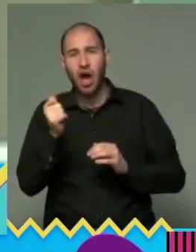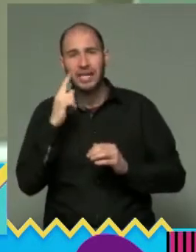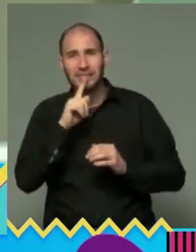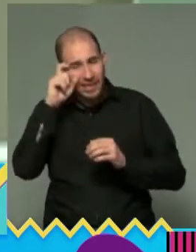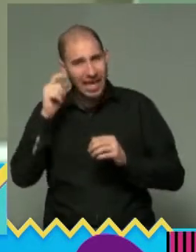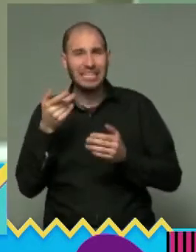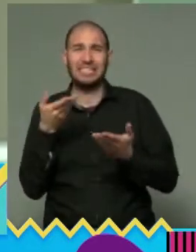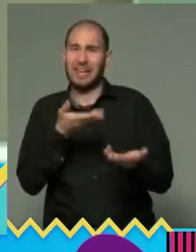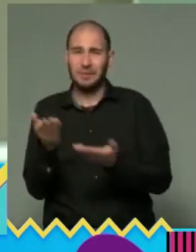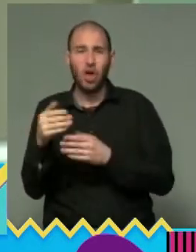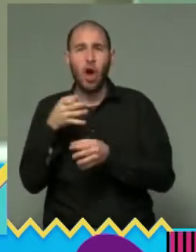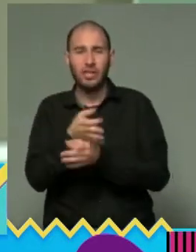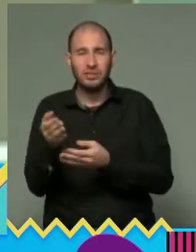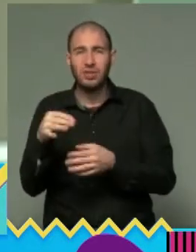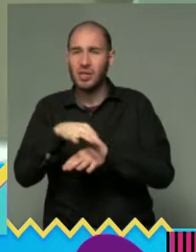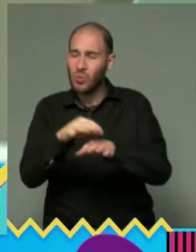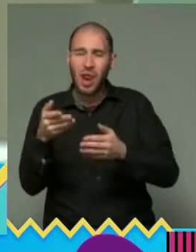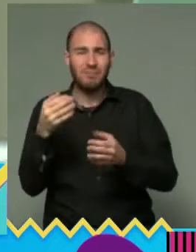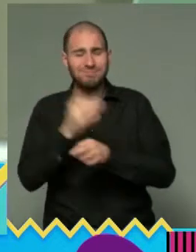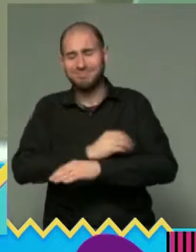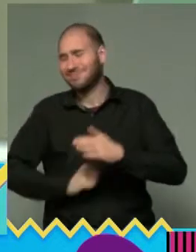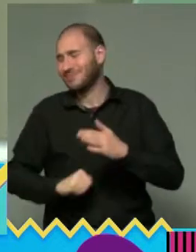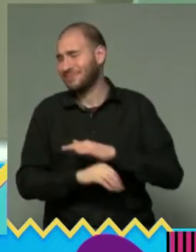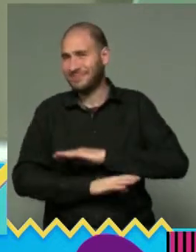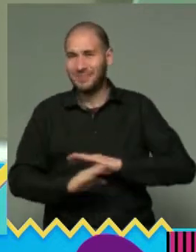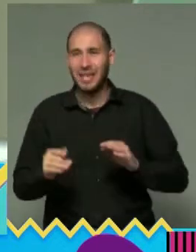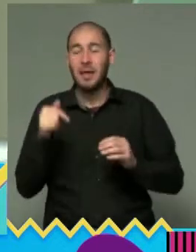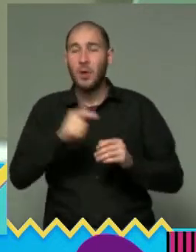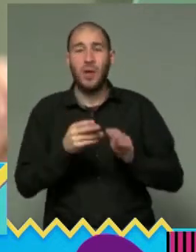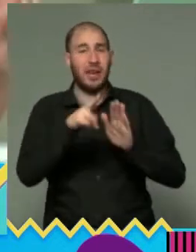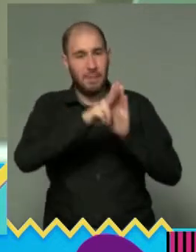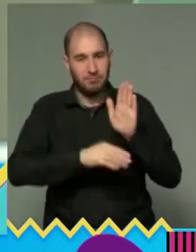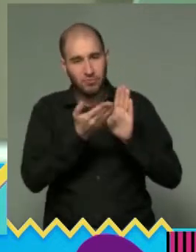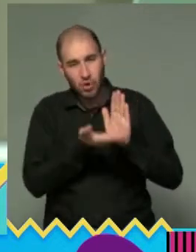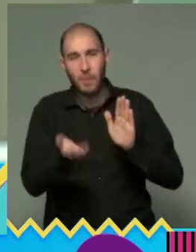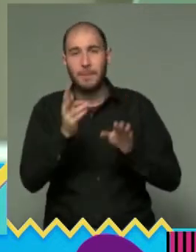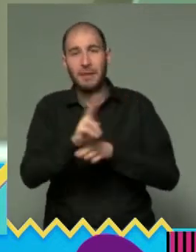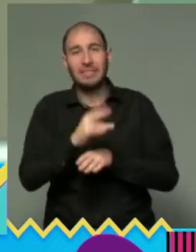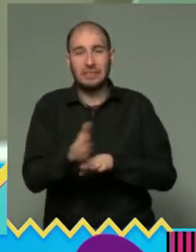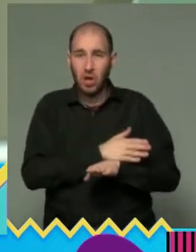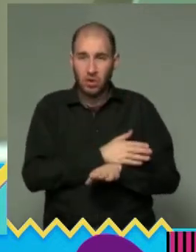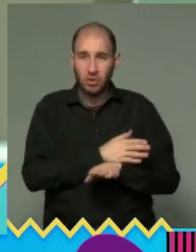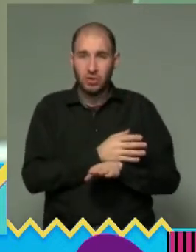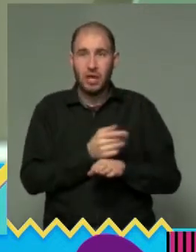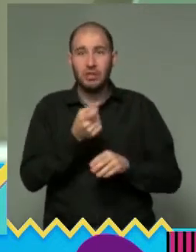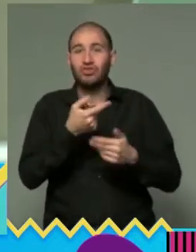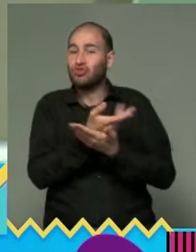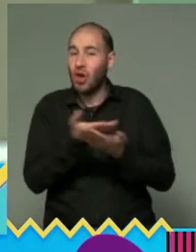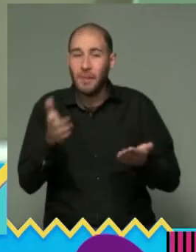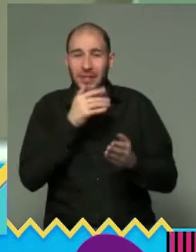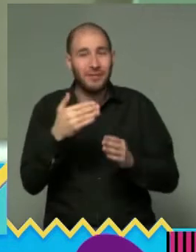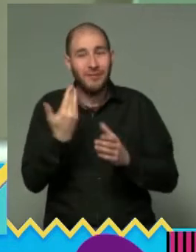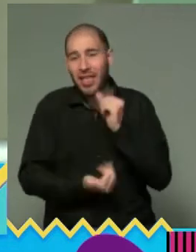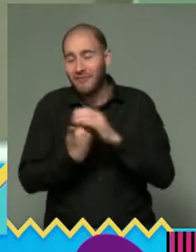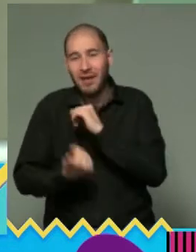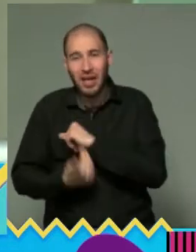los servicios de orientación en las escuelas están colapsados. Entonces, cuando vos querés activar mecanismos de prevención, casi todos quedan a mitad de